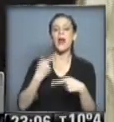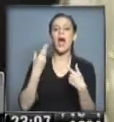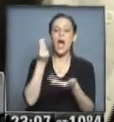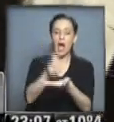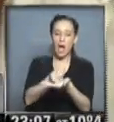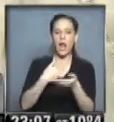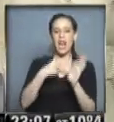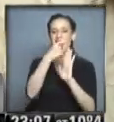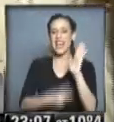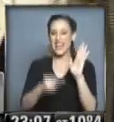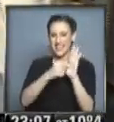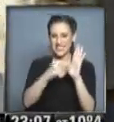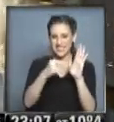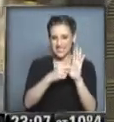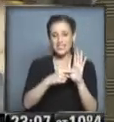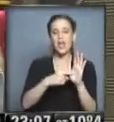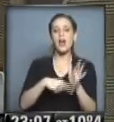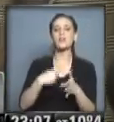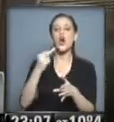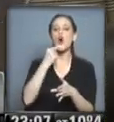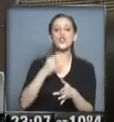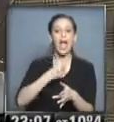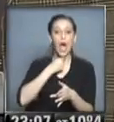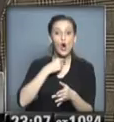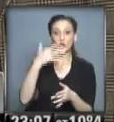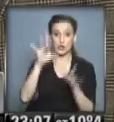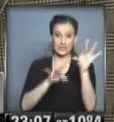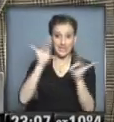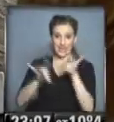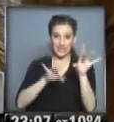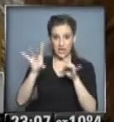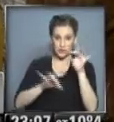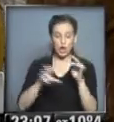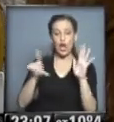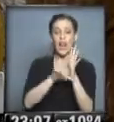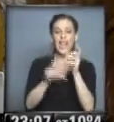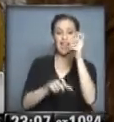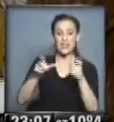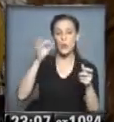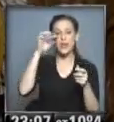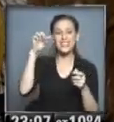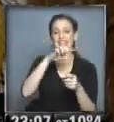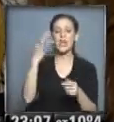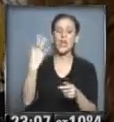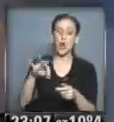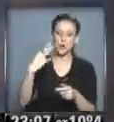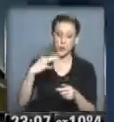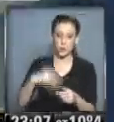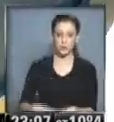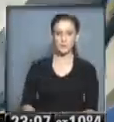pasos que se realizarán el 11 de agosto con vistas a las elecciones legislativas del 27 de octubre